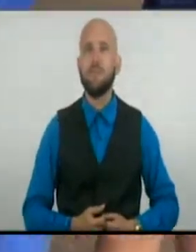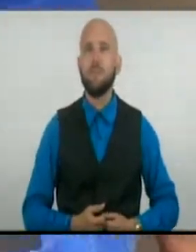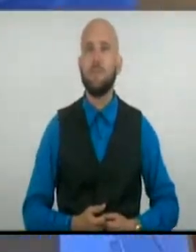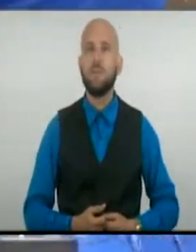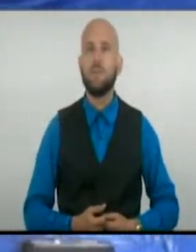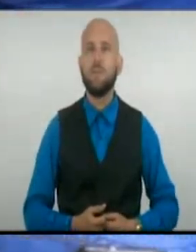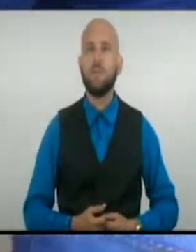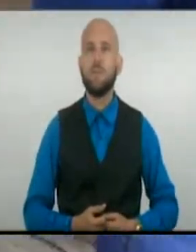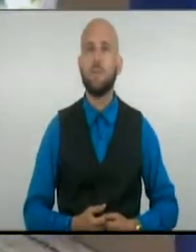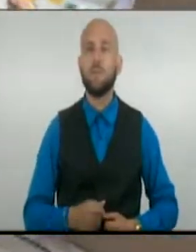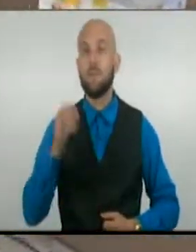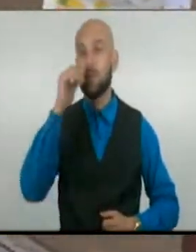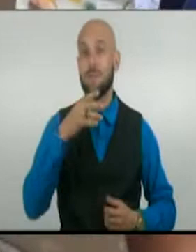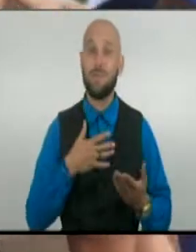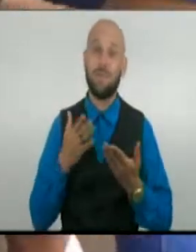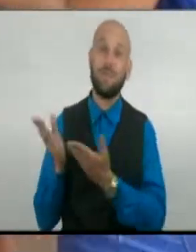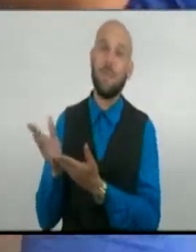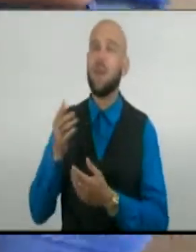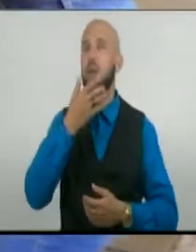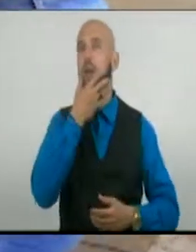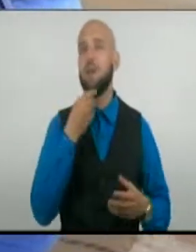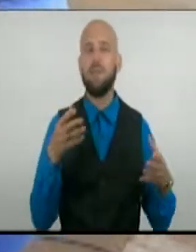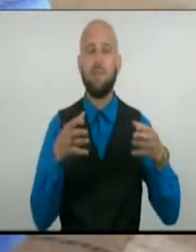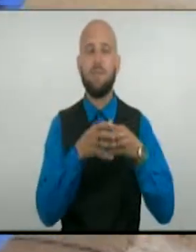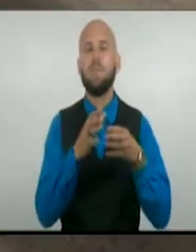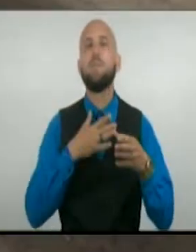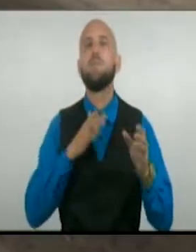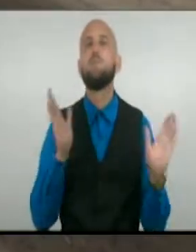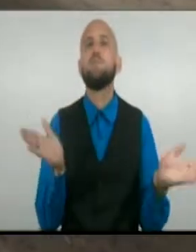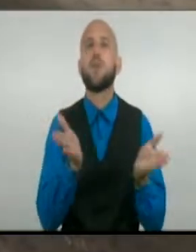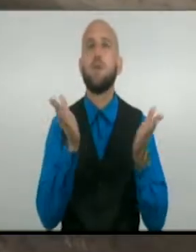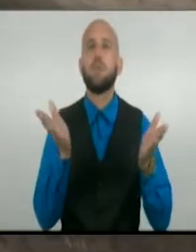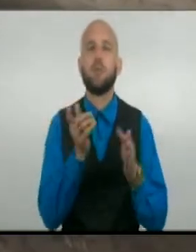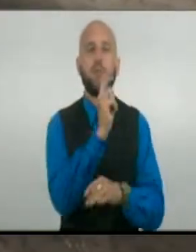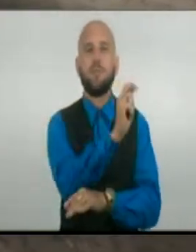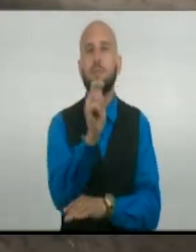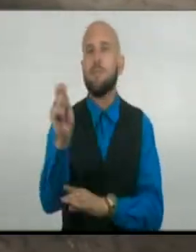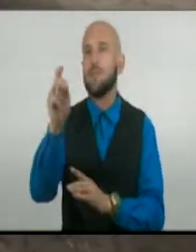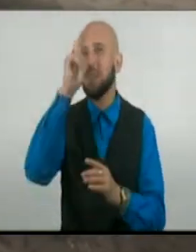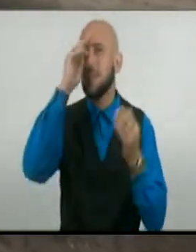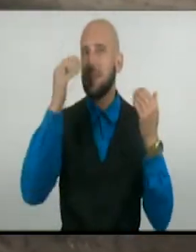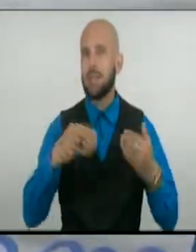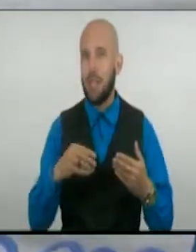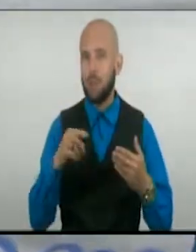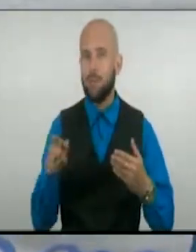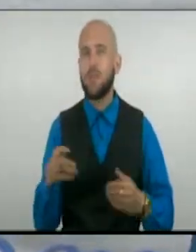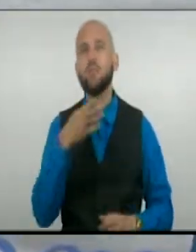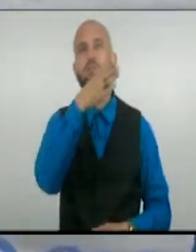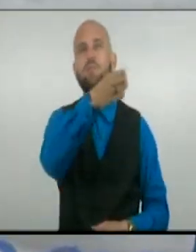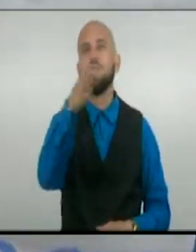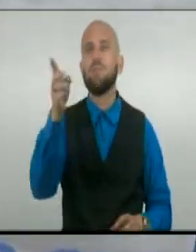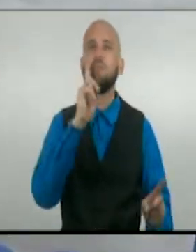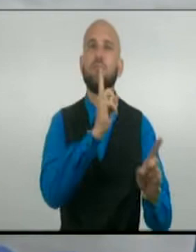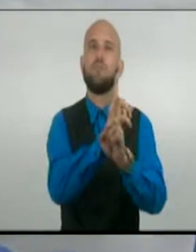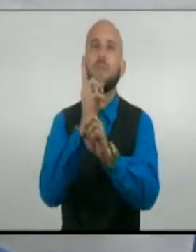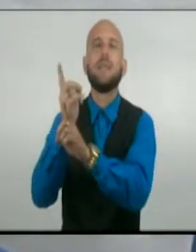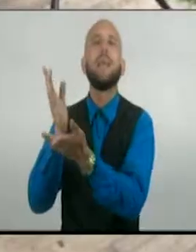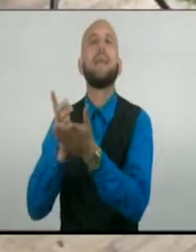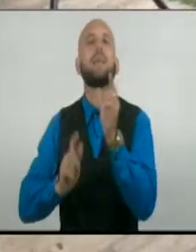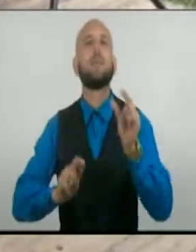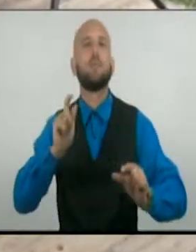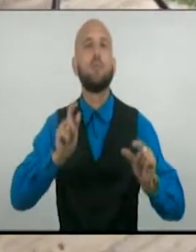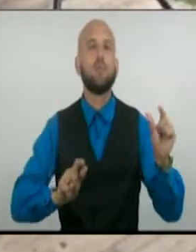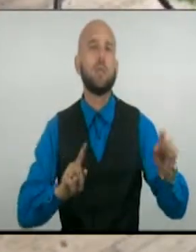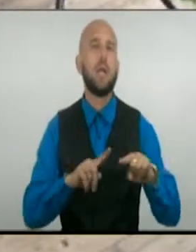la unidad de promoción de salud y prevención de enfermedades pro salud camagüey intercambio con estudiantes sobre los efectos nocivos y